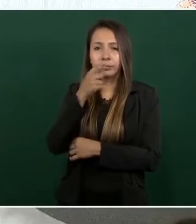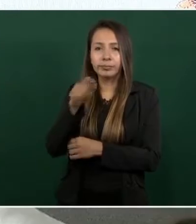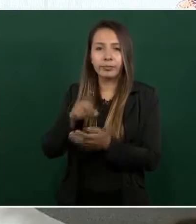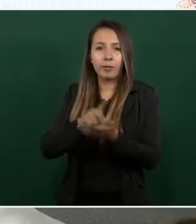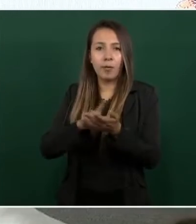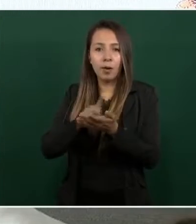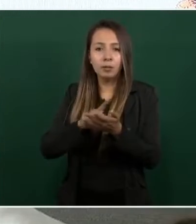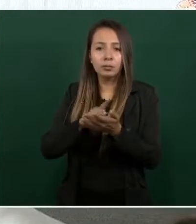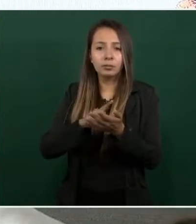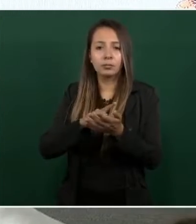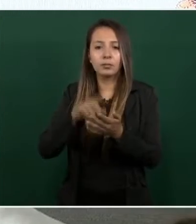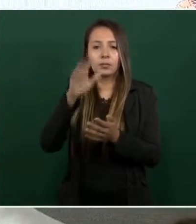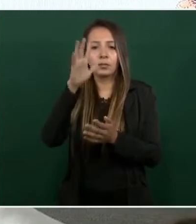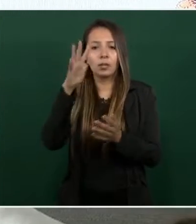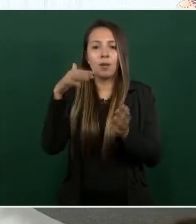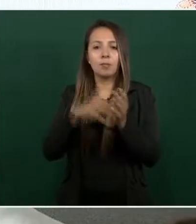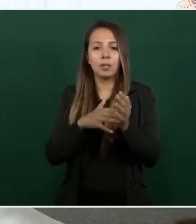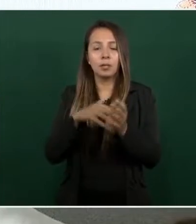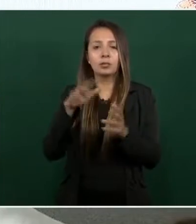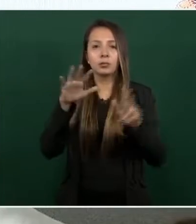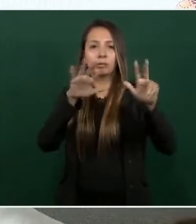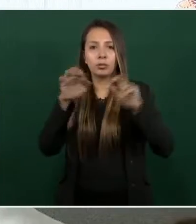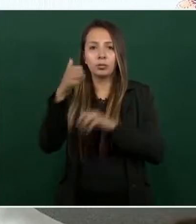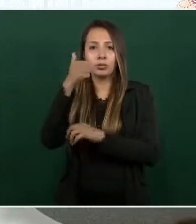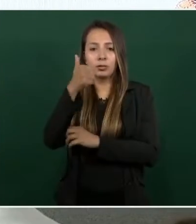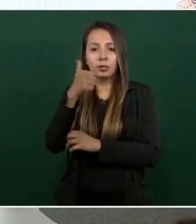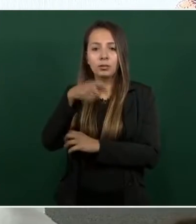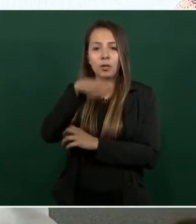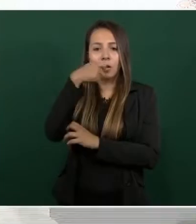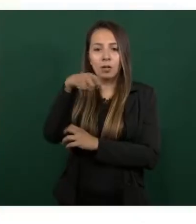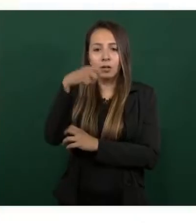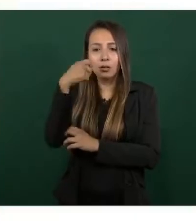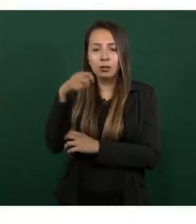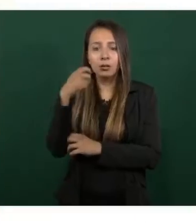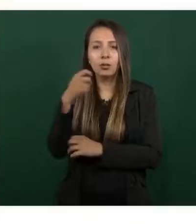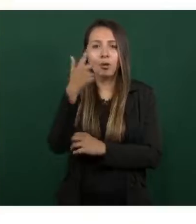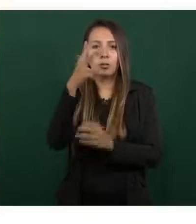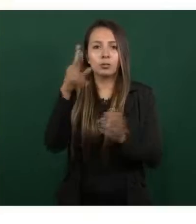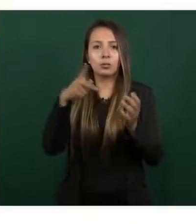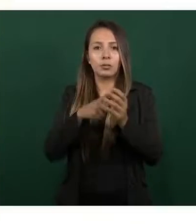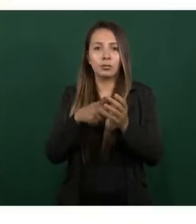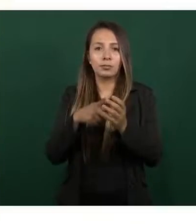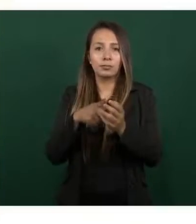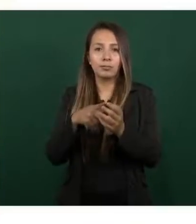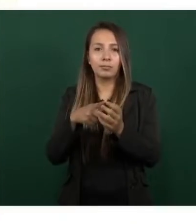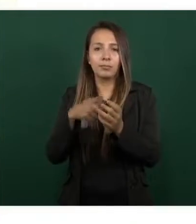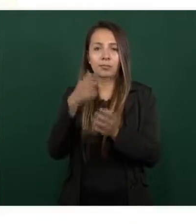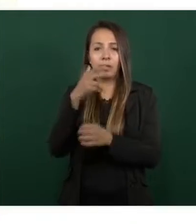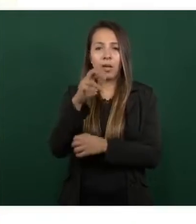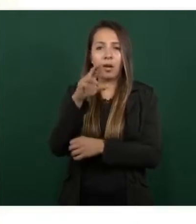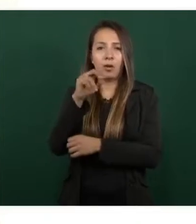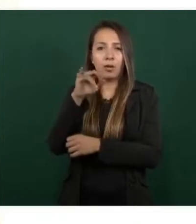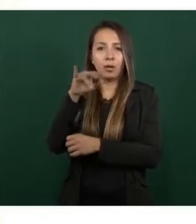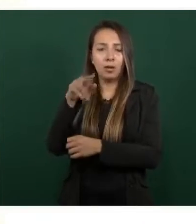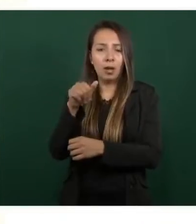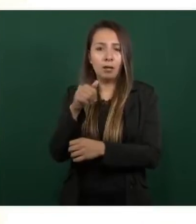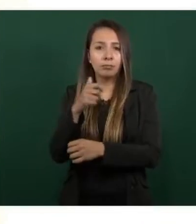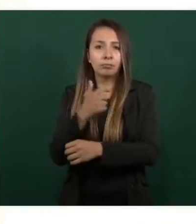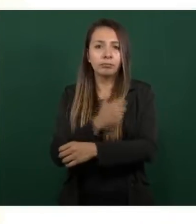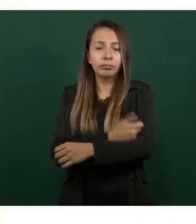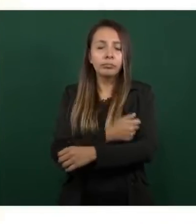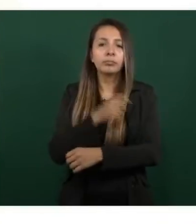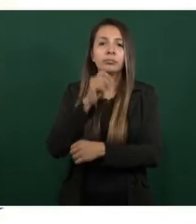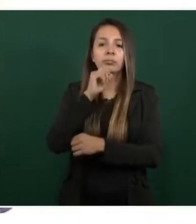5.806 de cocaína, 8 kilogramos de heroína, 2 de goma de opio, 260 kilogramos de fentanilo,